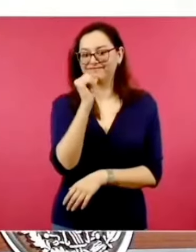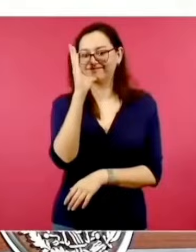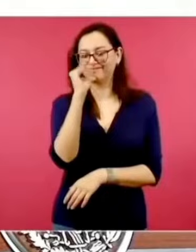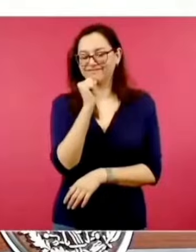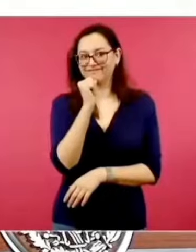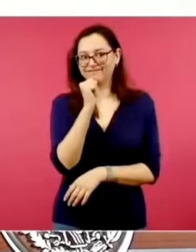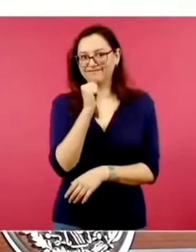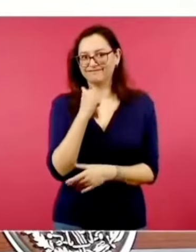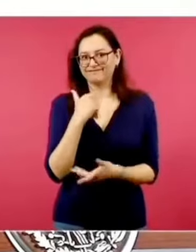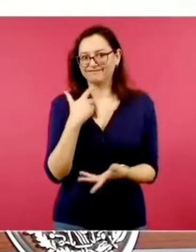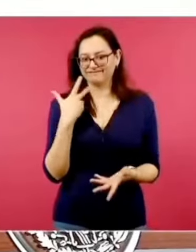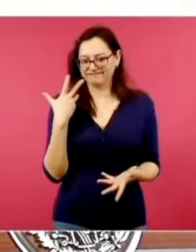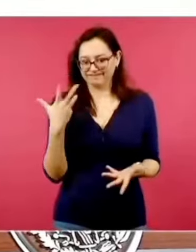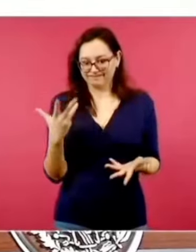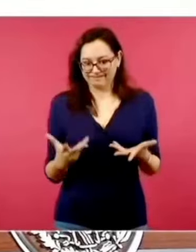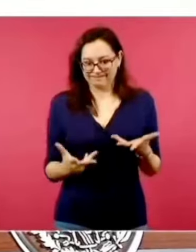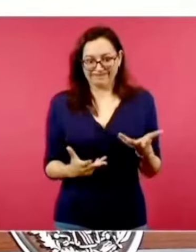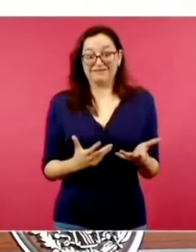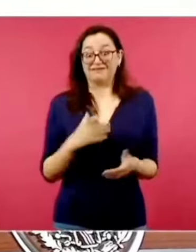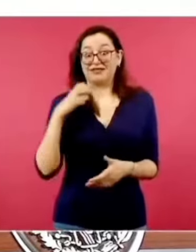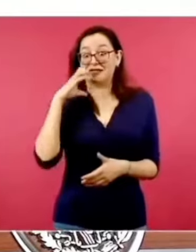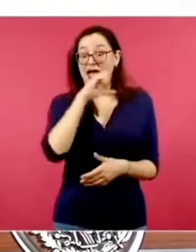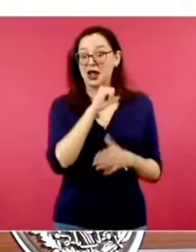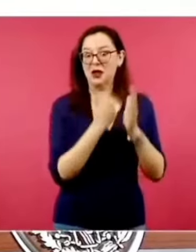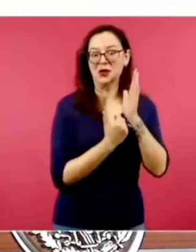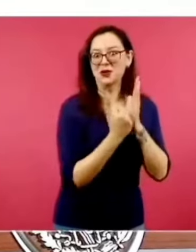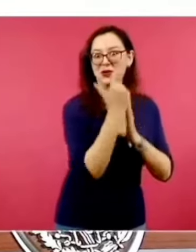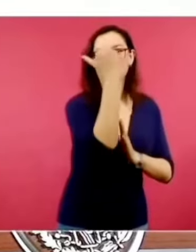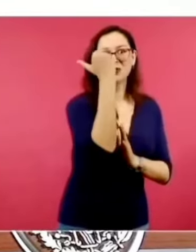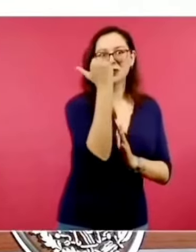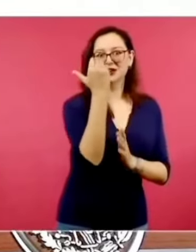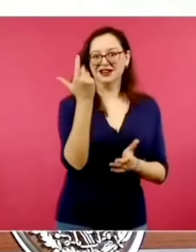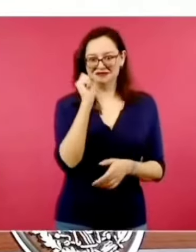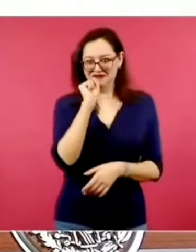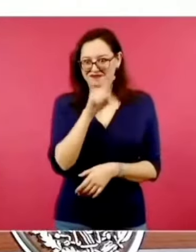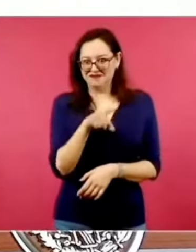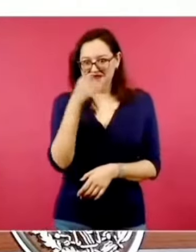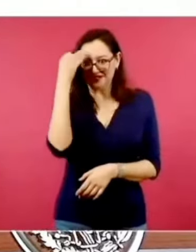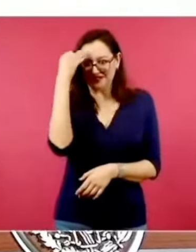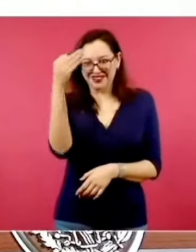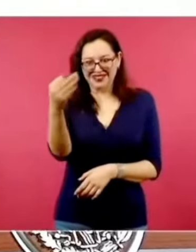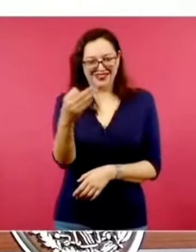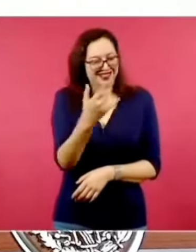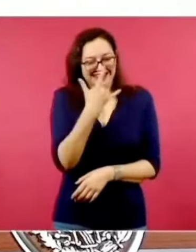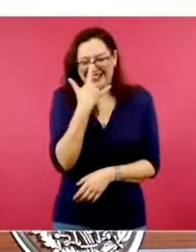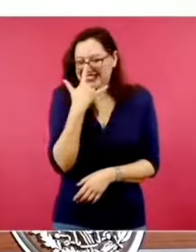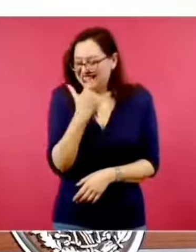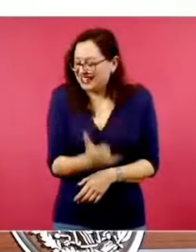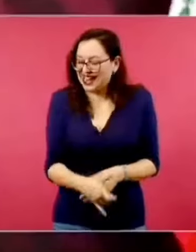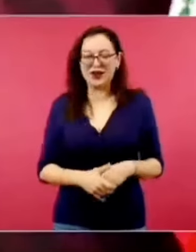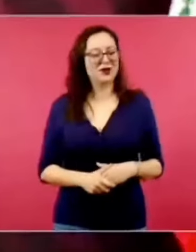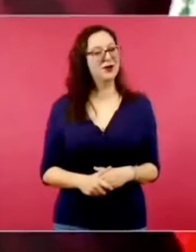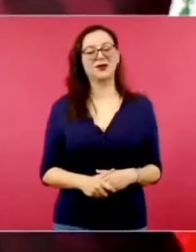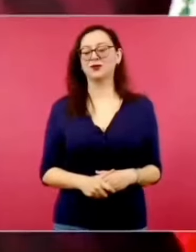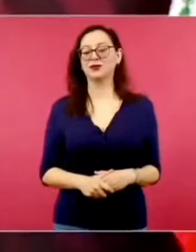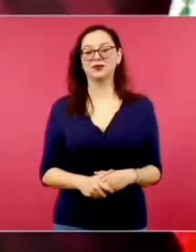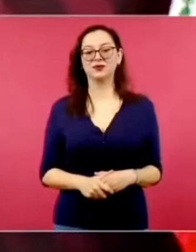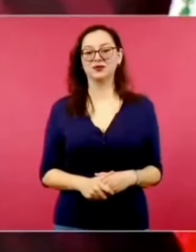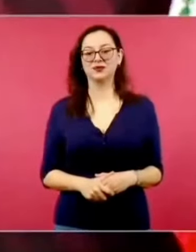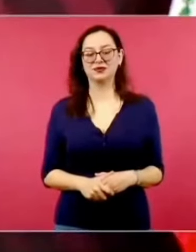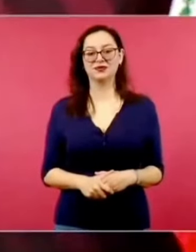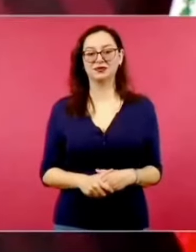eh Y fue una fenómeno extraordinario así como no había